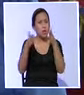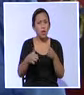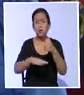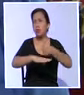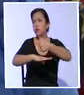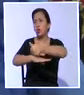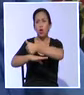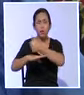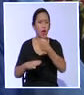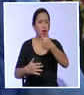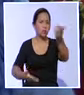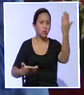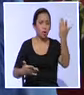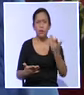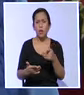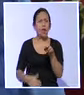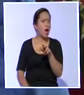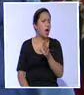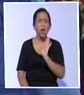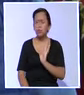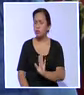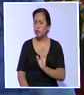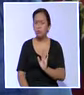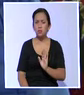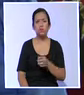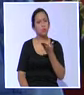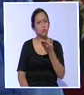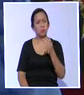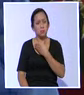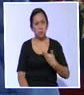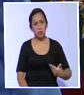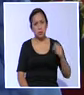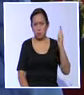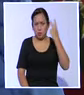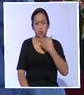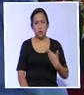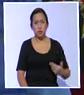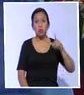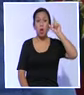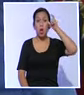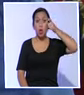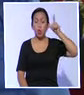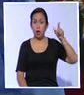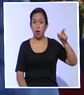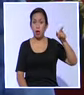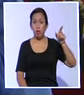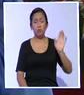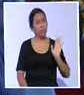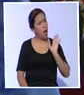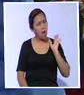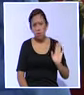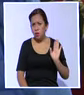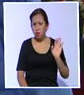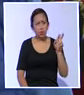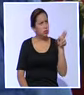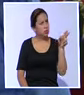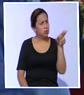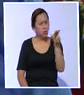locales como se elige al presidente y vice presidente del país creo que elegir al contralor no es una idea que esté fuera